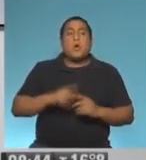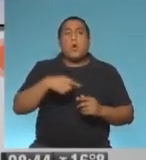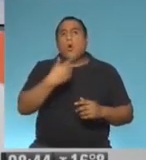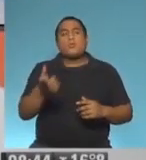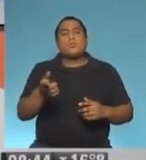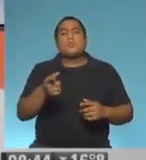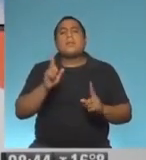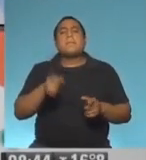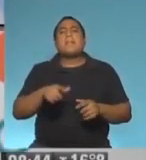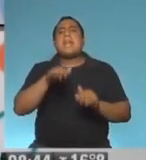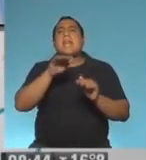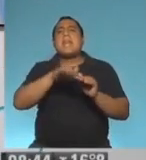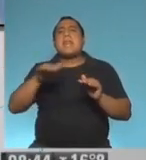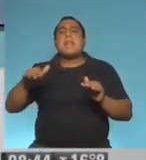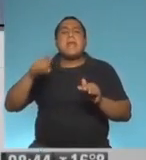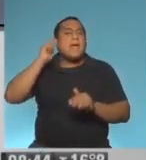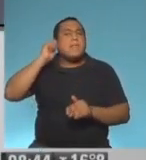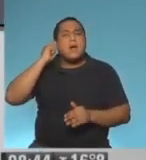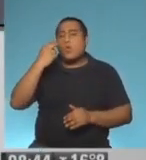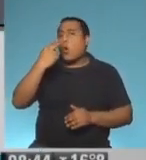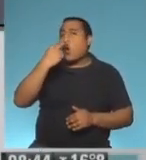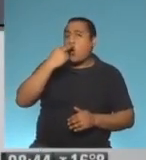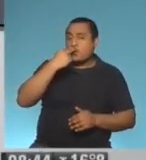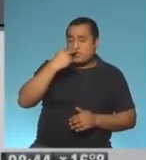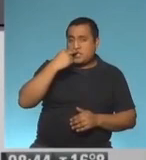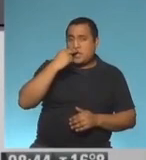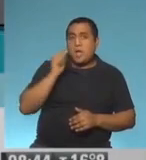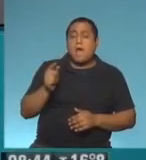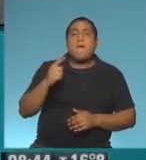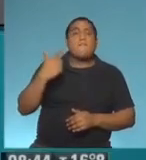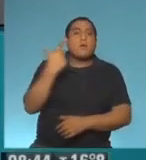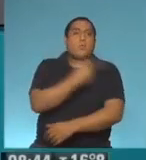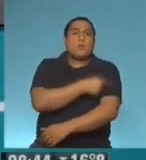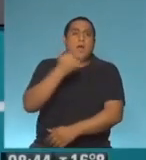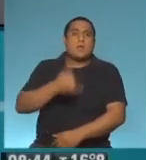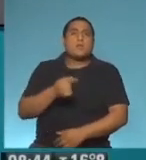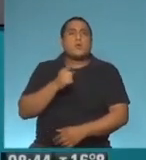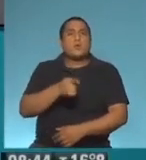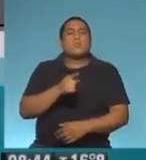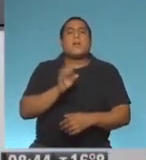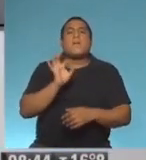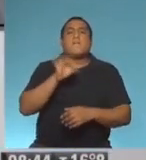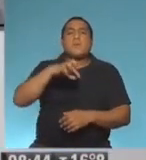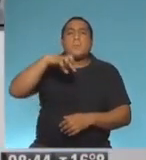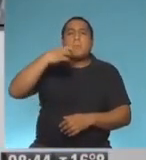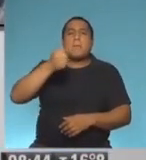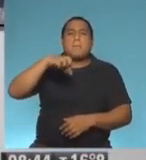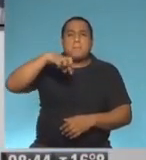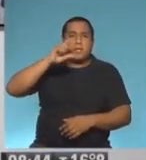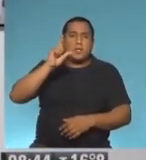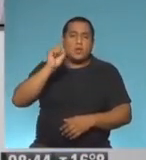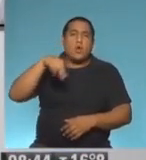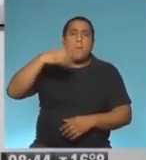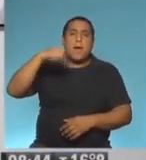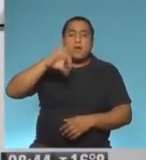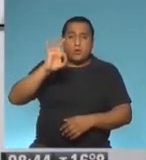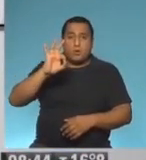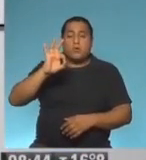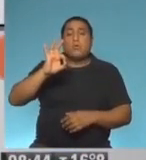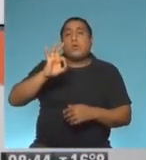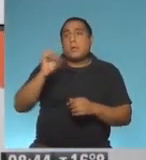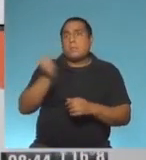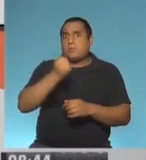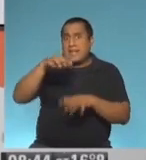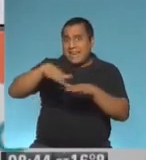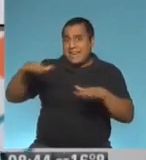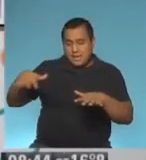los chicos y chicas que tienen 11 años ahí hay una vacuna como la del virus del papiloma humano que es muy importante que los niños y las